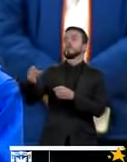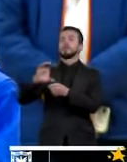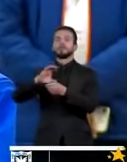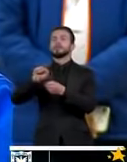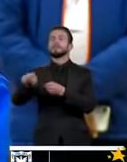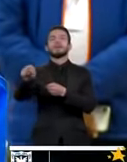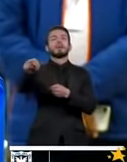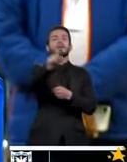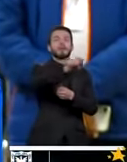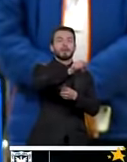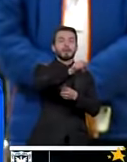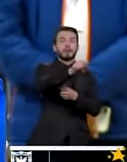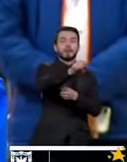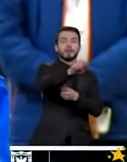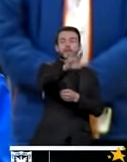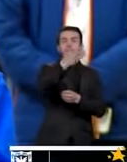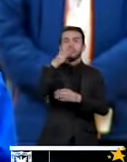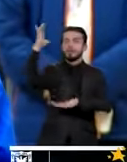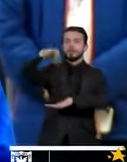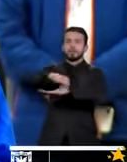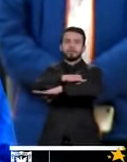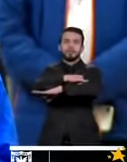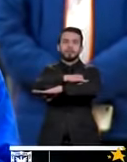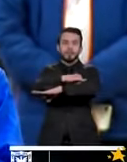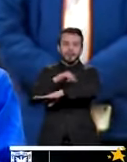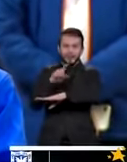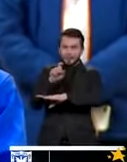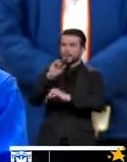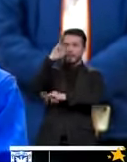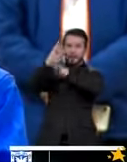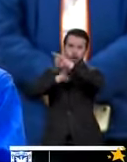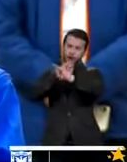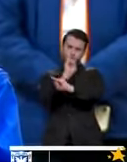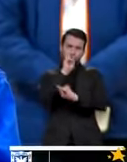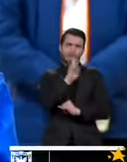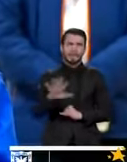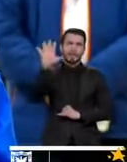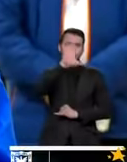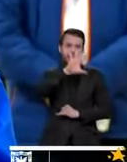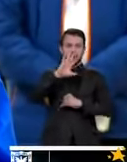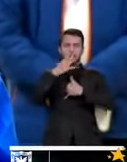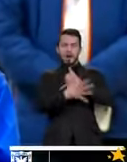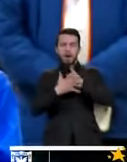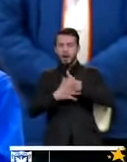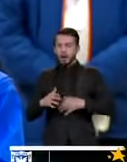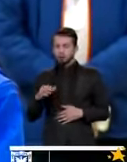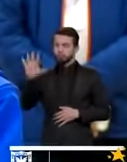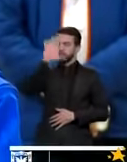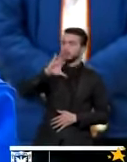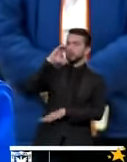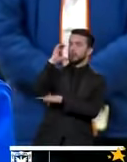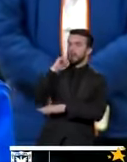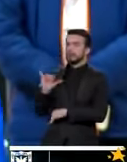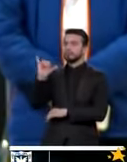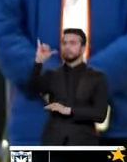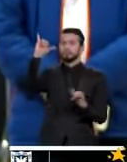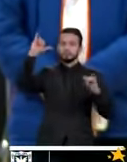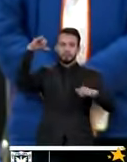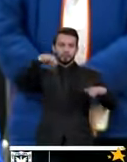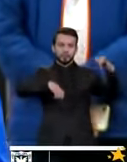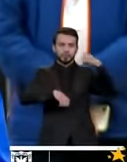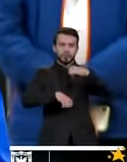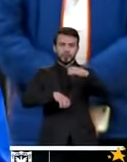Tampoco se puede habilitar los vuelos nacionales porque ¿qué quiere venir la gente? Si abrieran el aeropuerto, ¿saben de dónde viene la mayoría de la gente del exterior